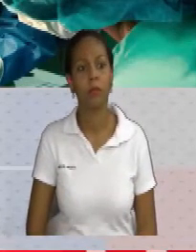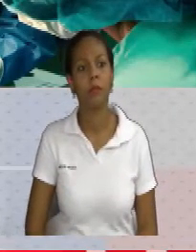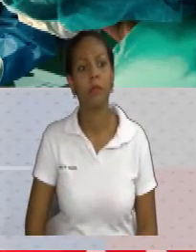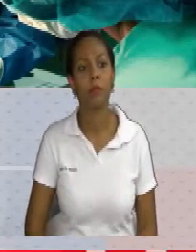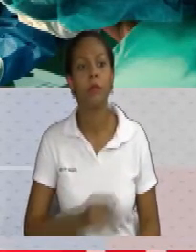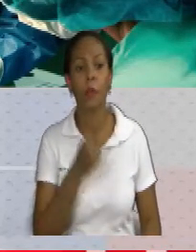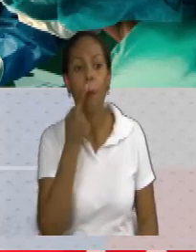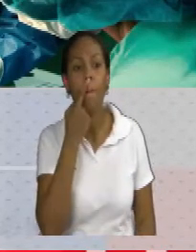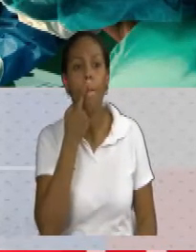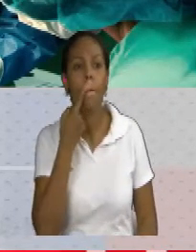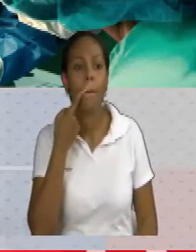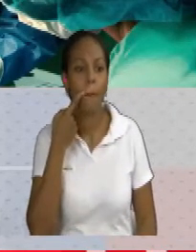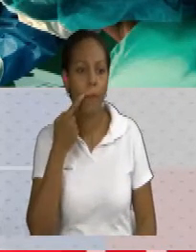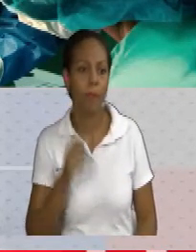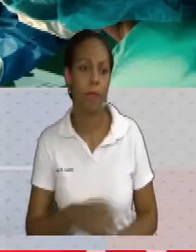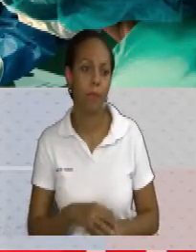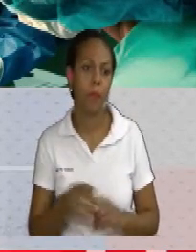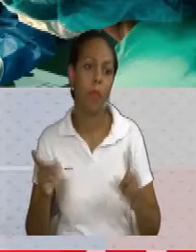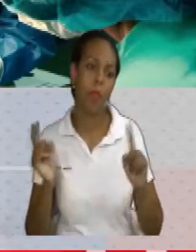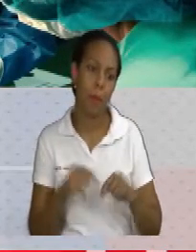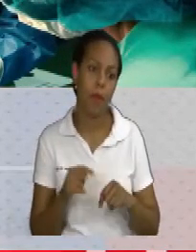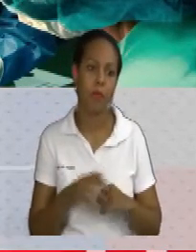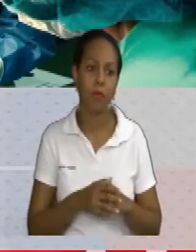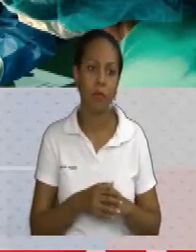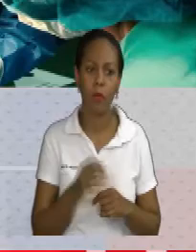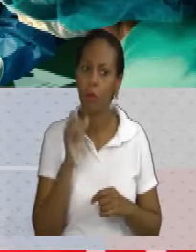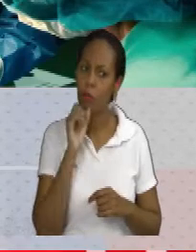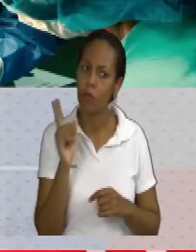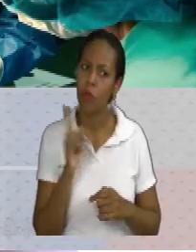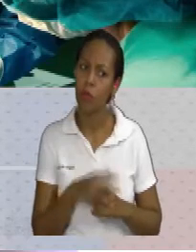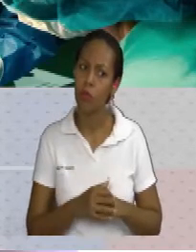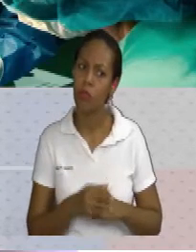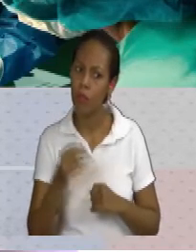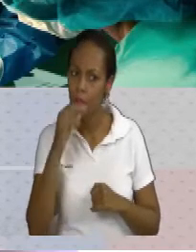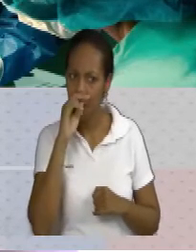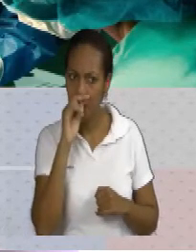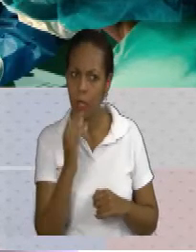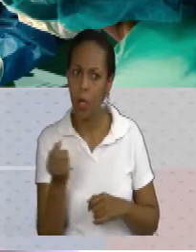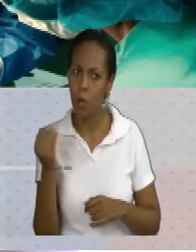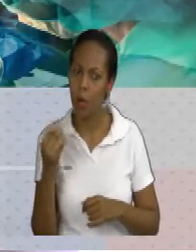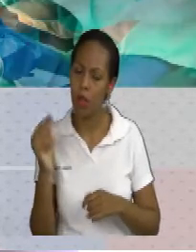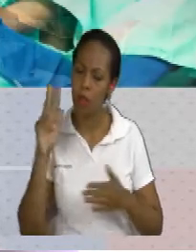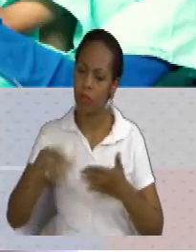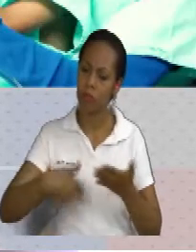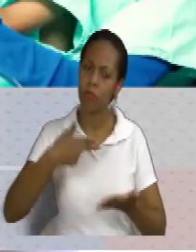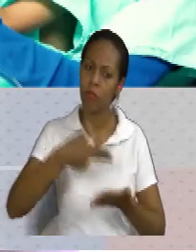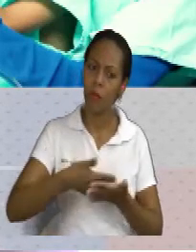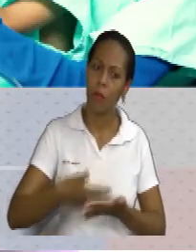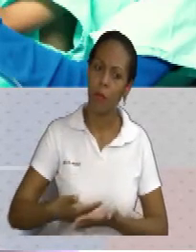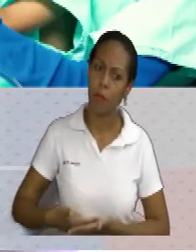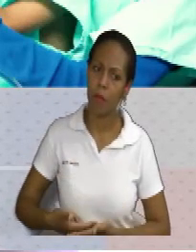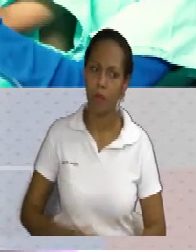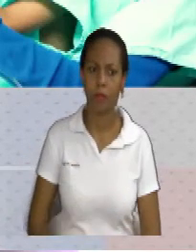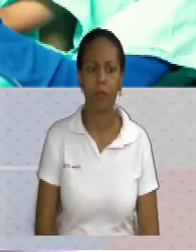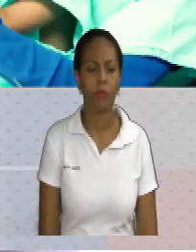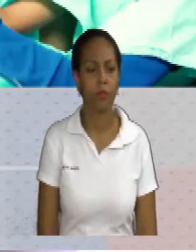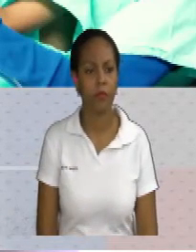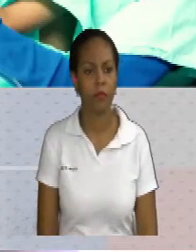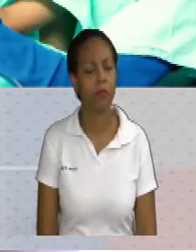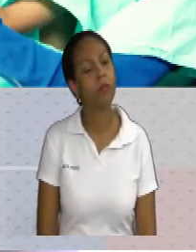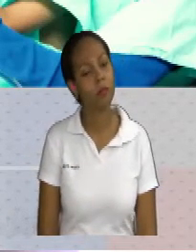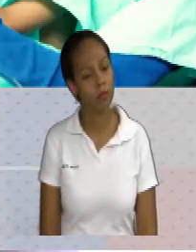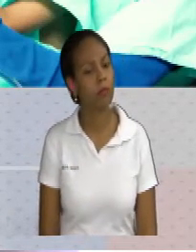labio leporino y de paladar hendido. ¿Cuántos niños al día de hoy hay inscritos? En este momento hay